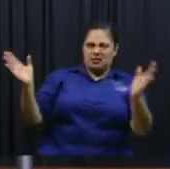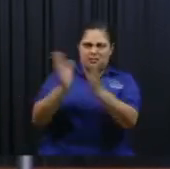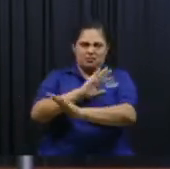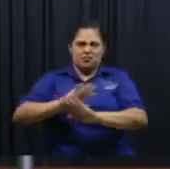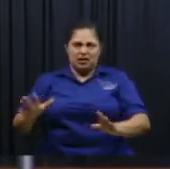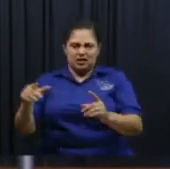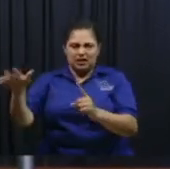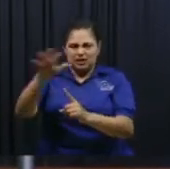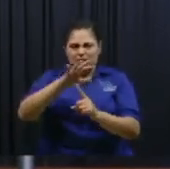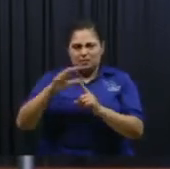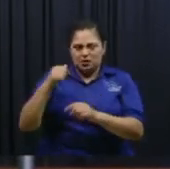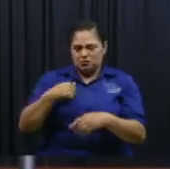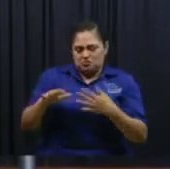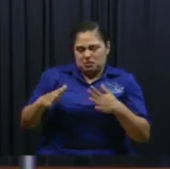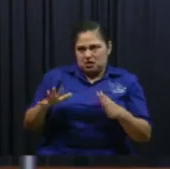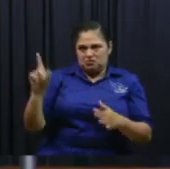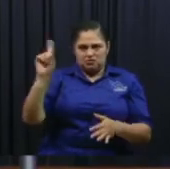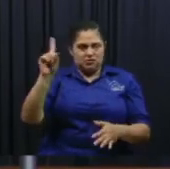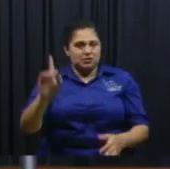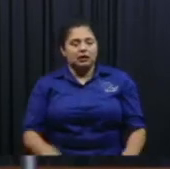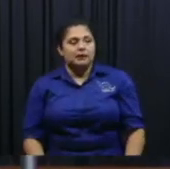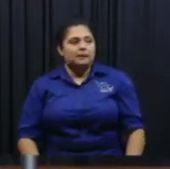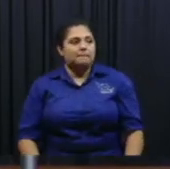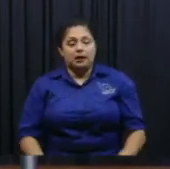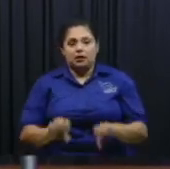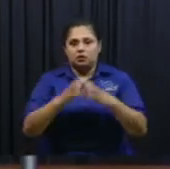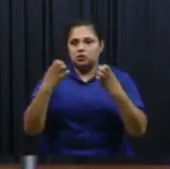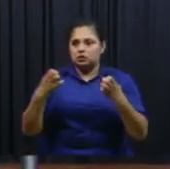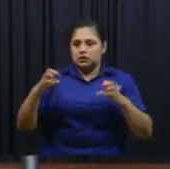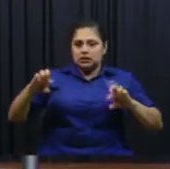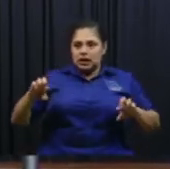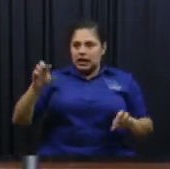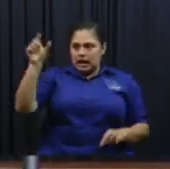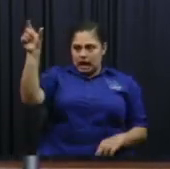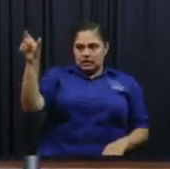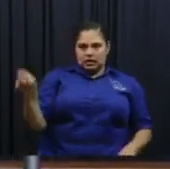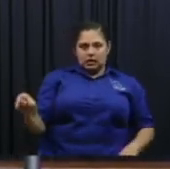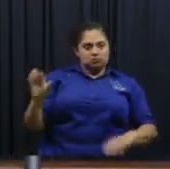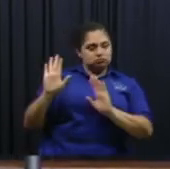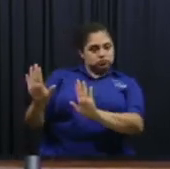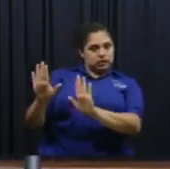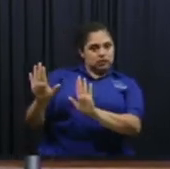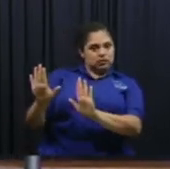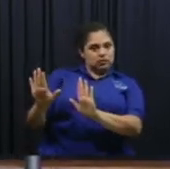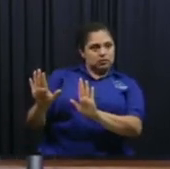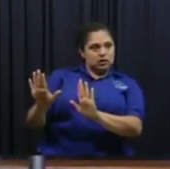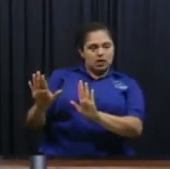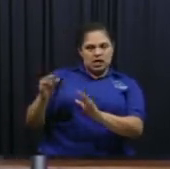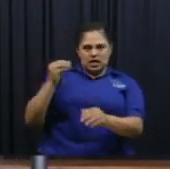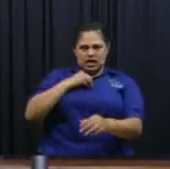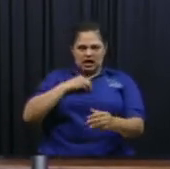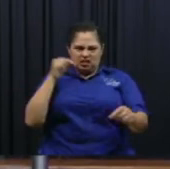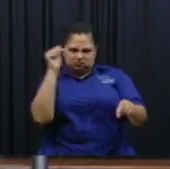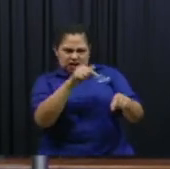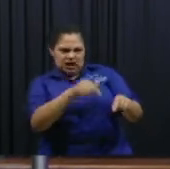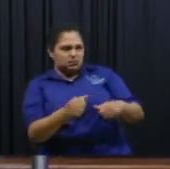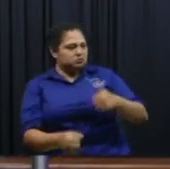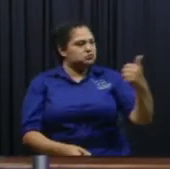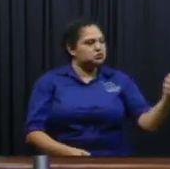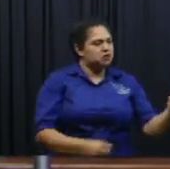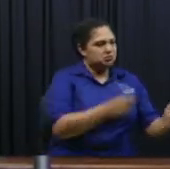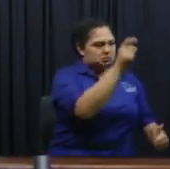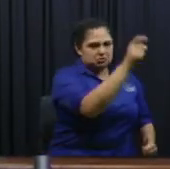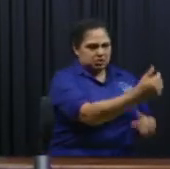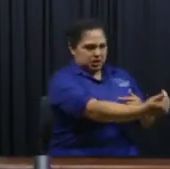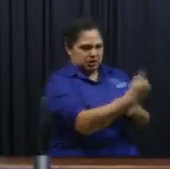me fundirán aliento Y entonces la potestad se detenía y lo quería atacar por otro lado y venía